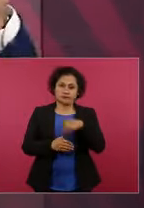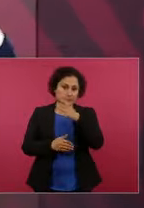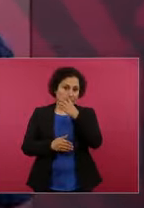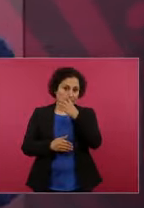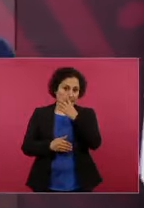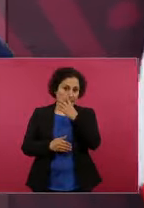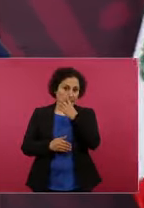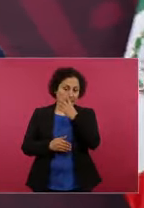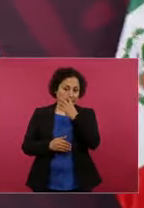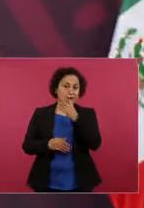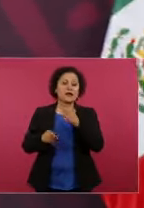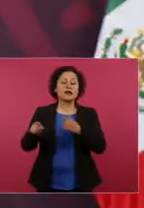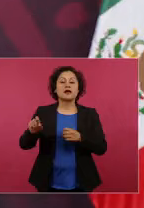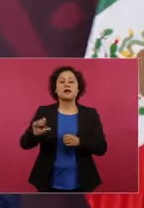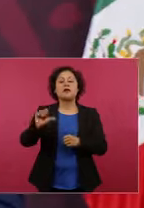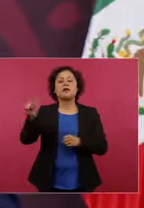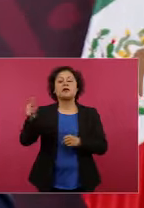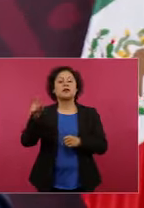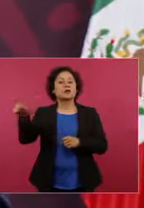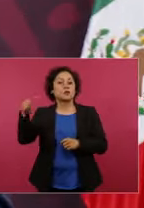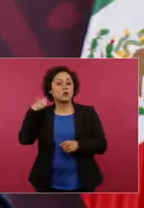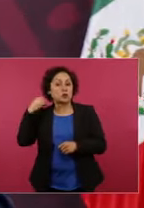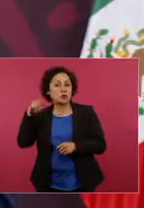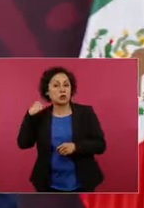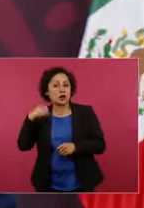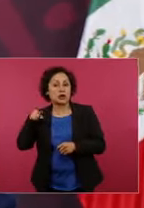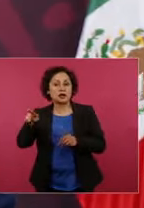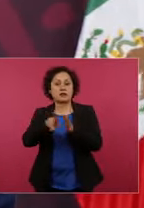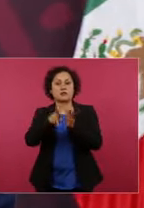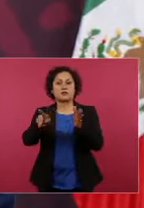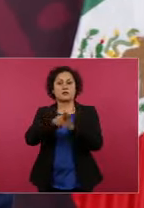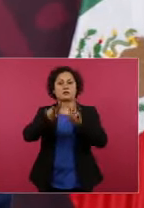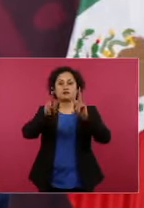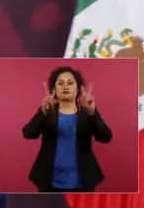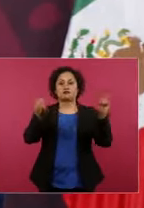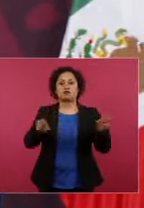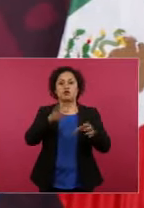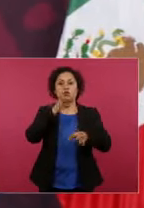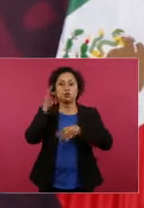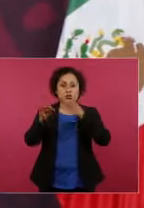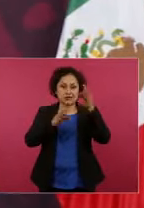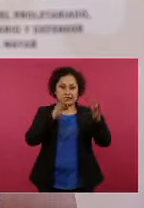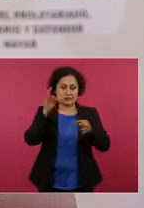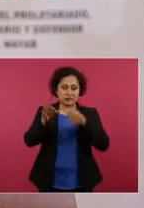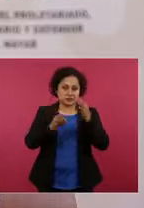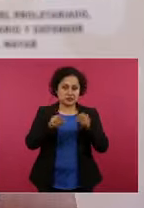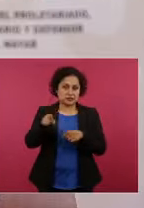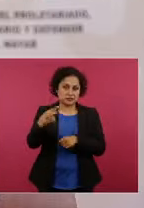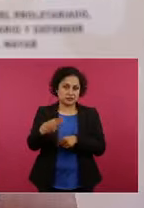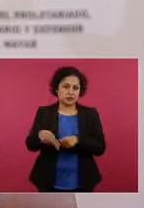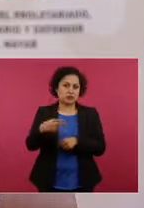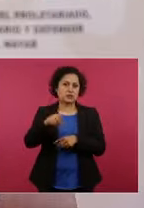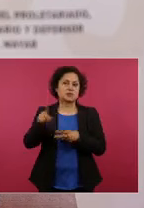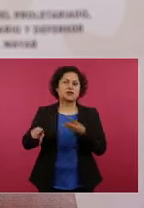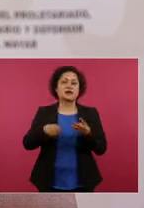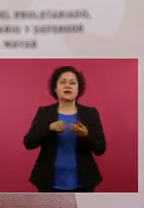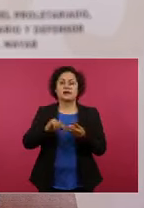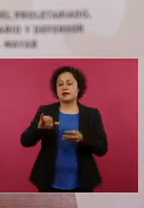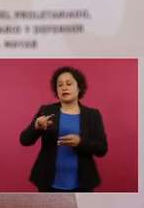el periódico de Oaxaca que se llama Noticias, desde luego El Istmo,